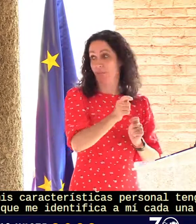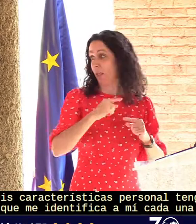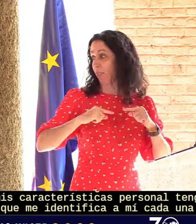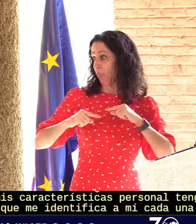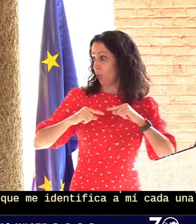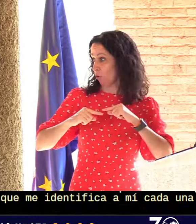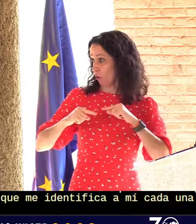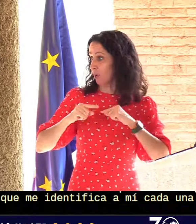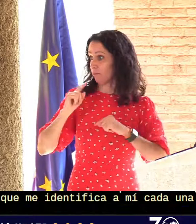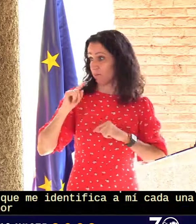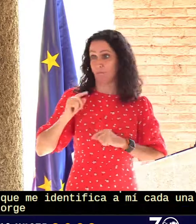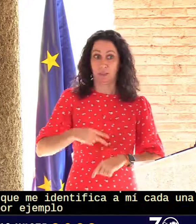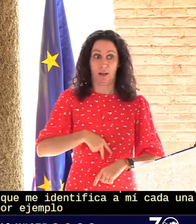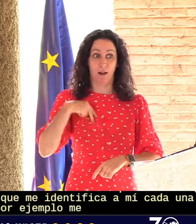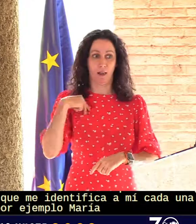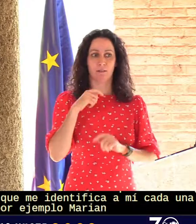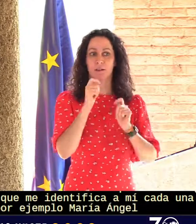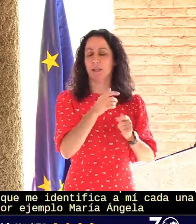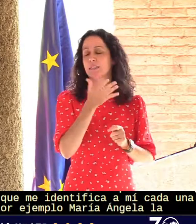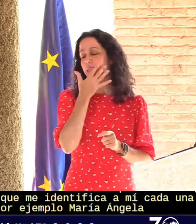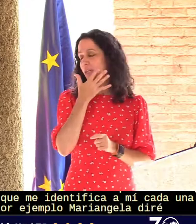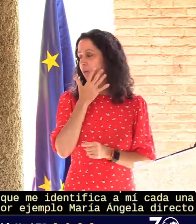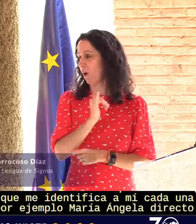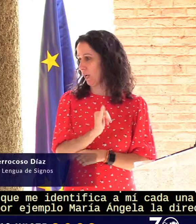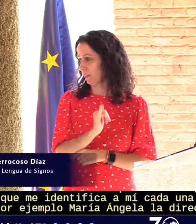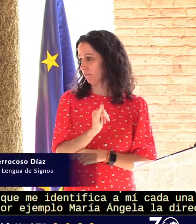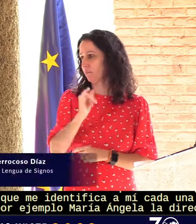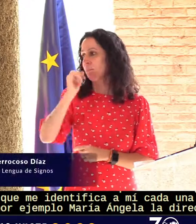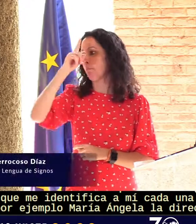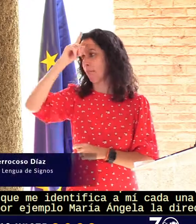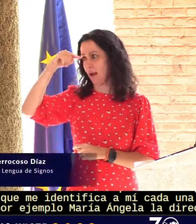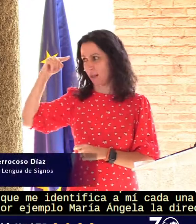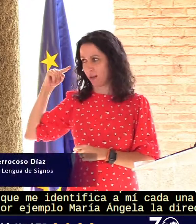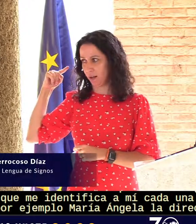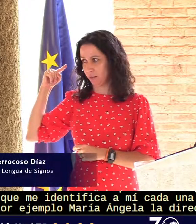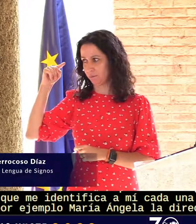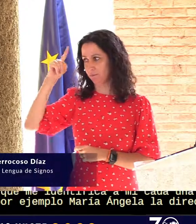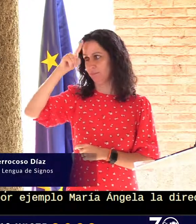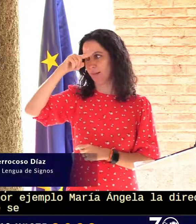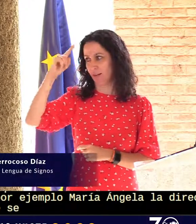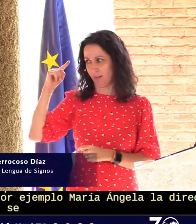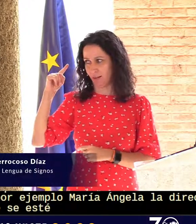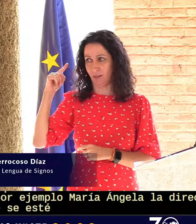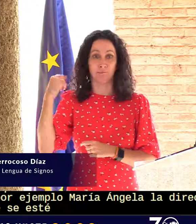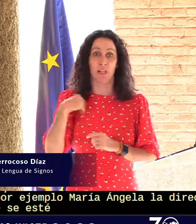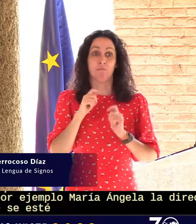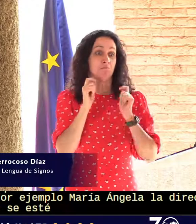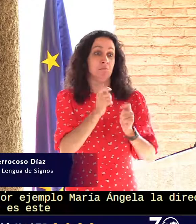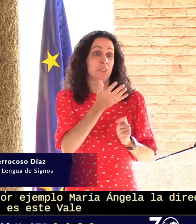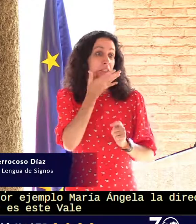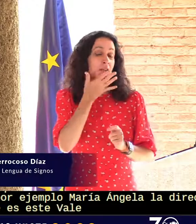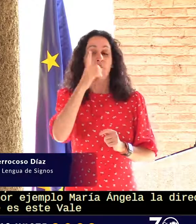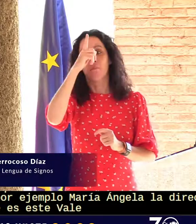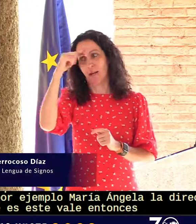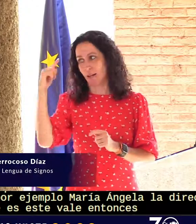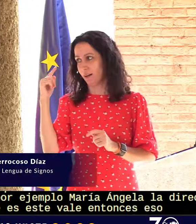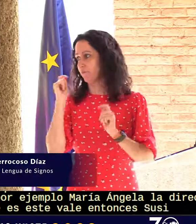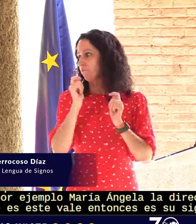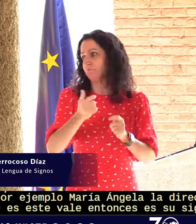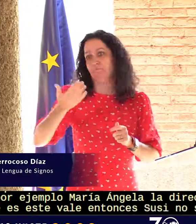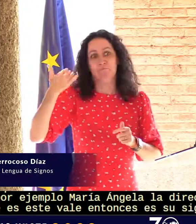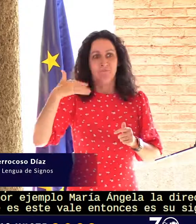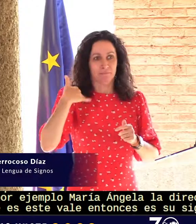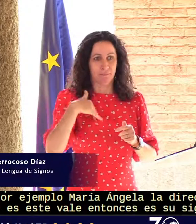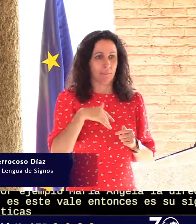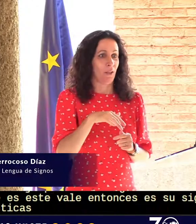propio personal por ejemplo María Ángel la directora tiene su signo propio que es este Vale entonces es su signo